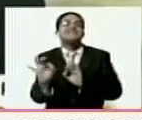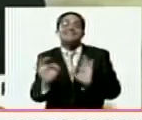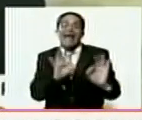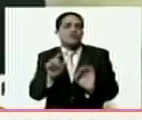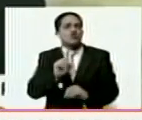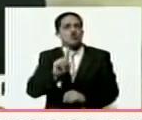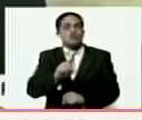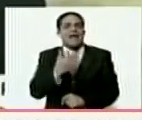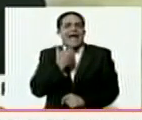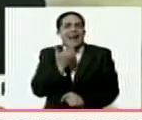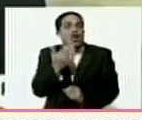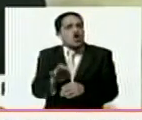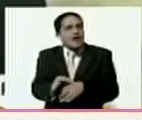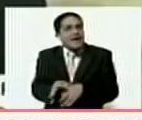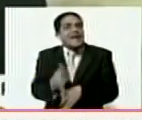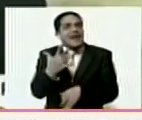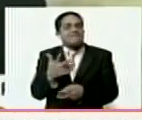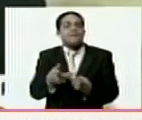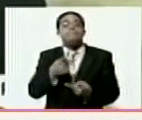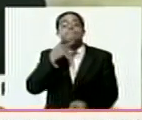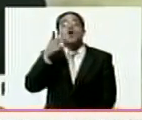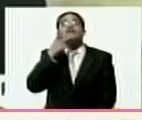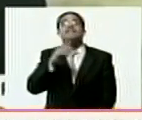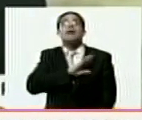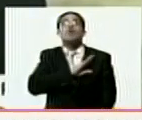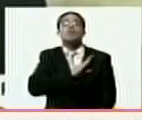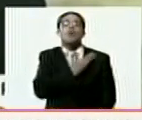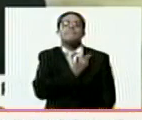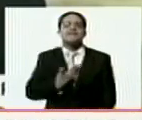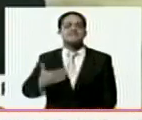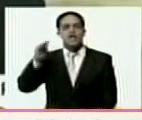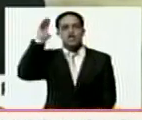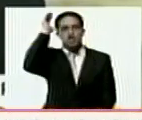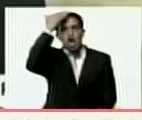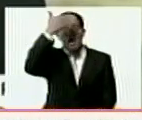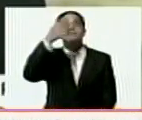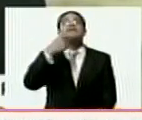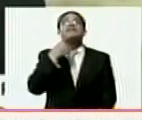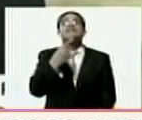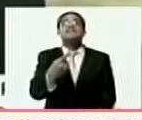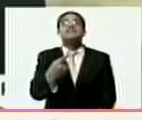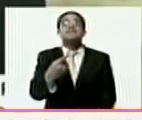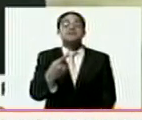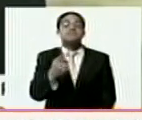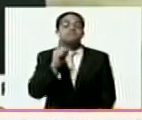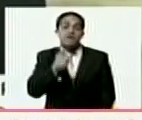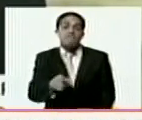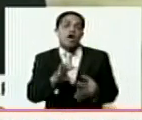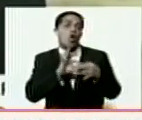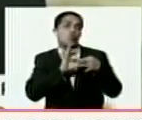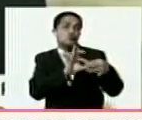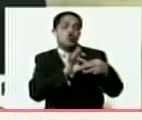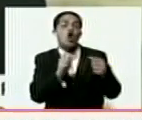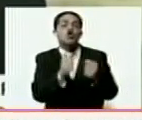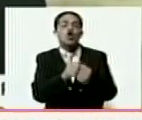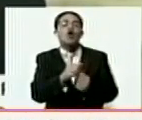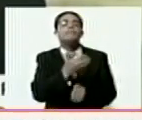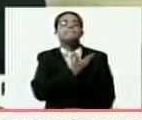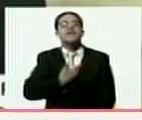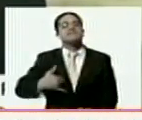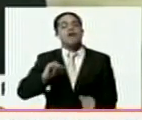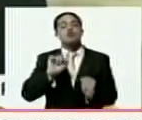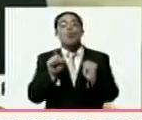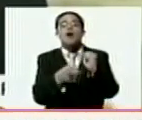muy significantes, es la política del presidente y, como dijo el presidente en el Estado de Unión con el presidente interino Juan